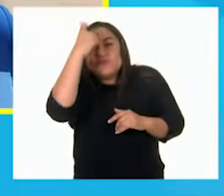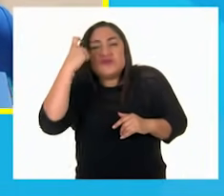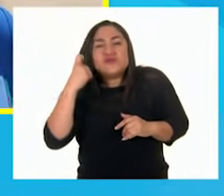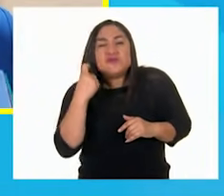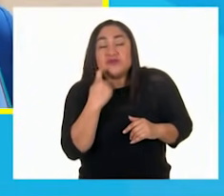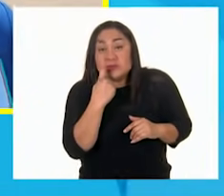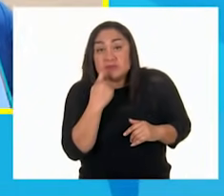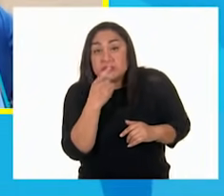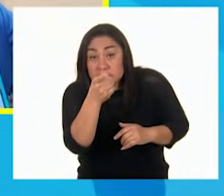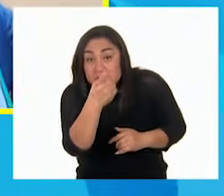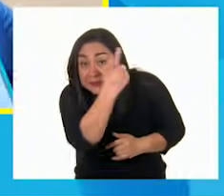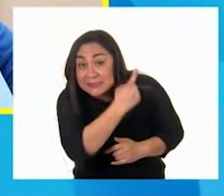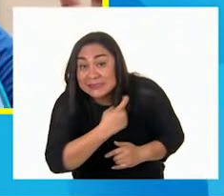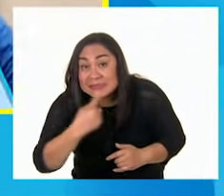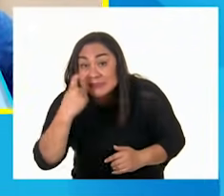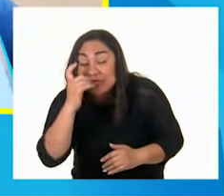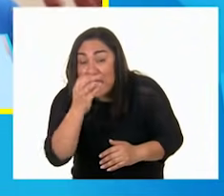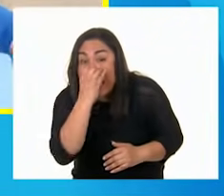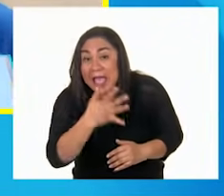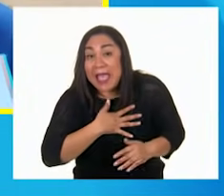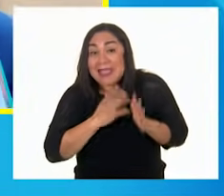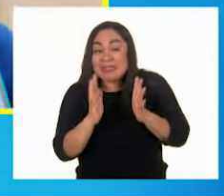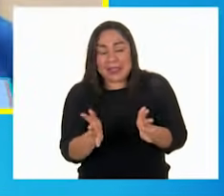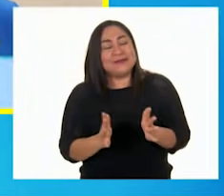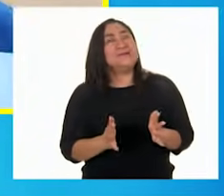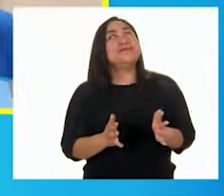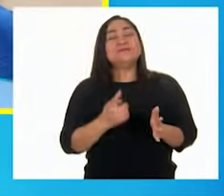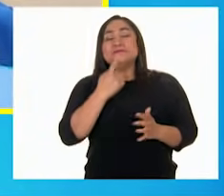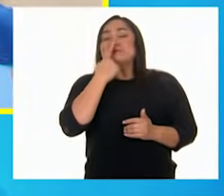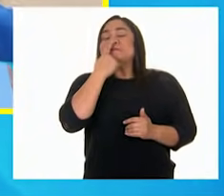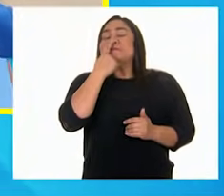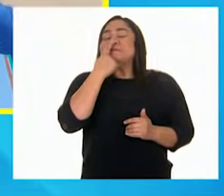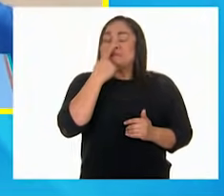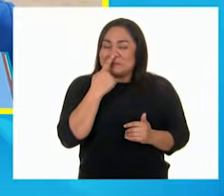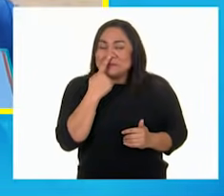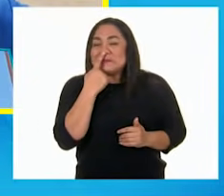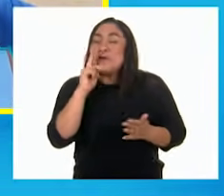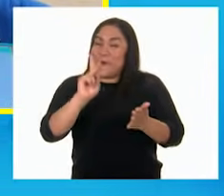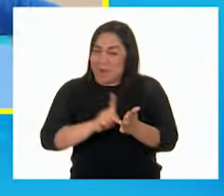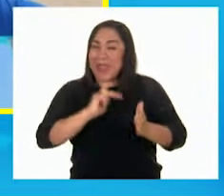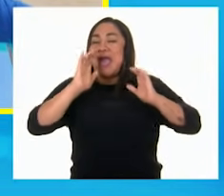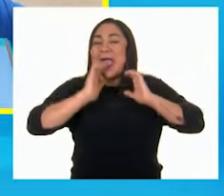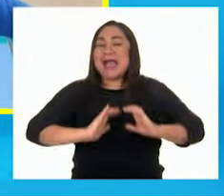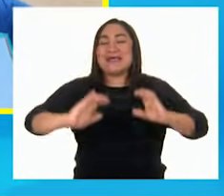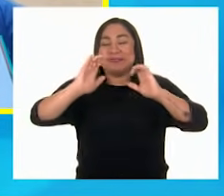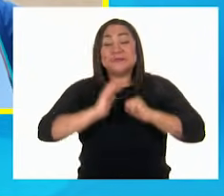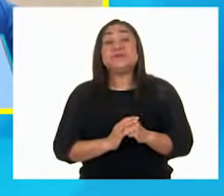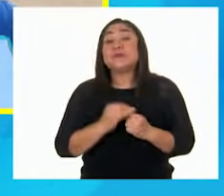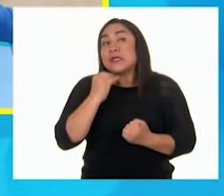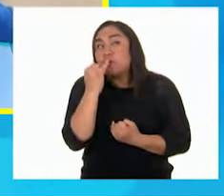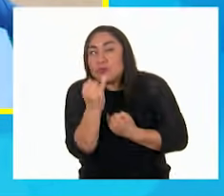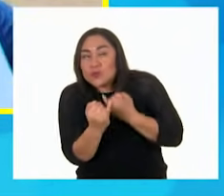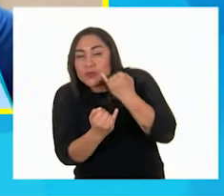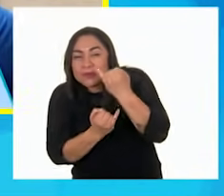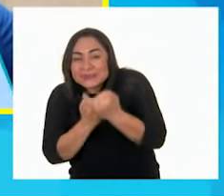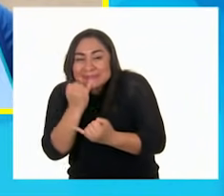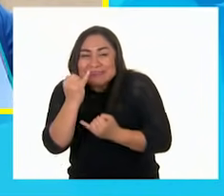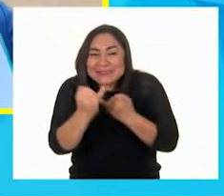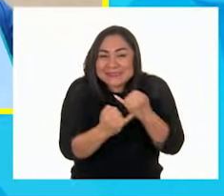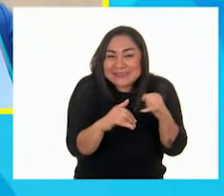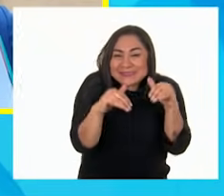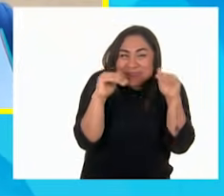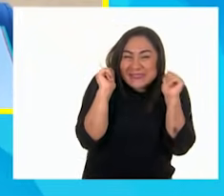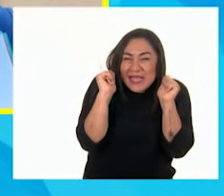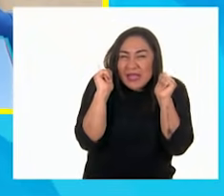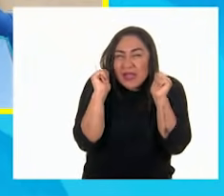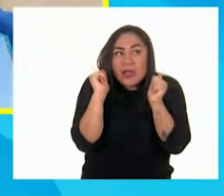¿Ya se lo pusieron? Muy bien, ahora sí, olemos muy bonito y vamos a cantar. Jugando al escondite en el